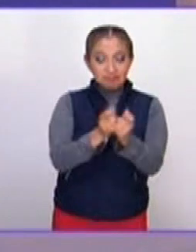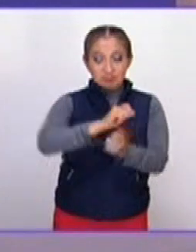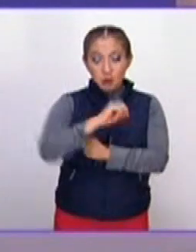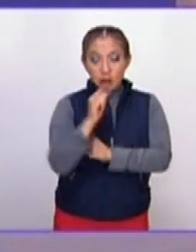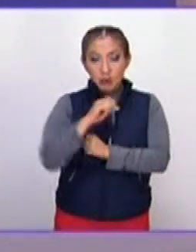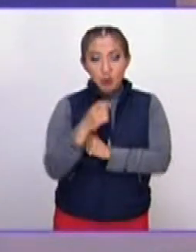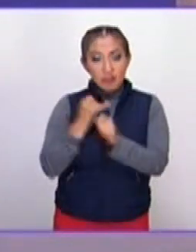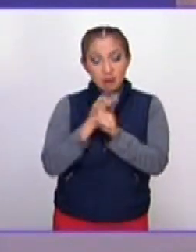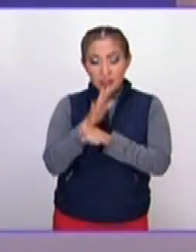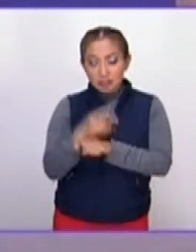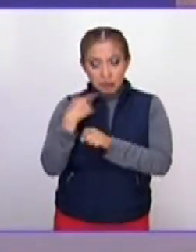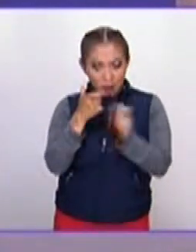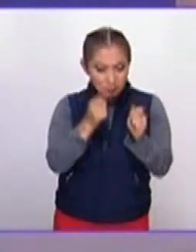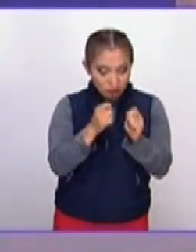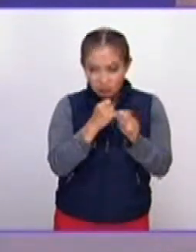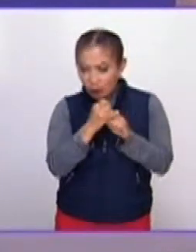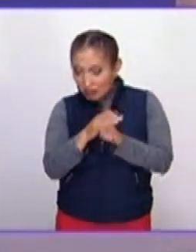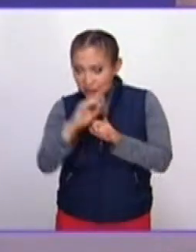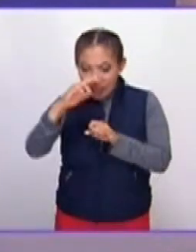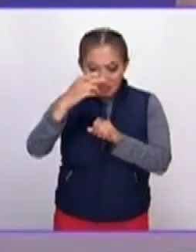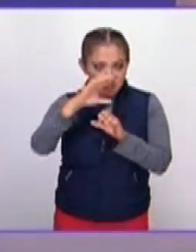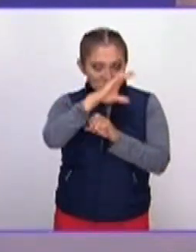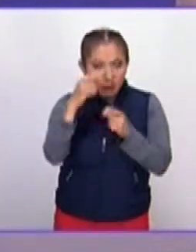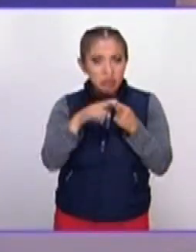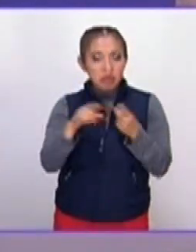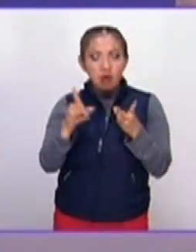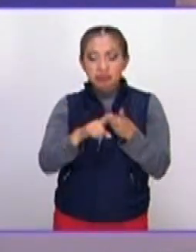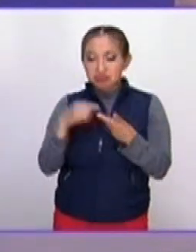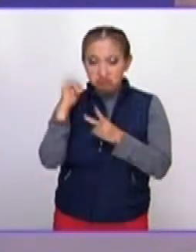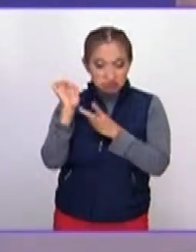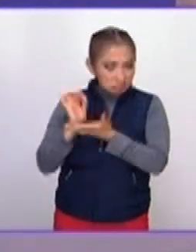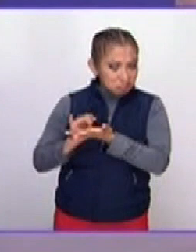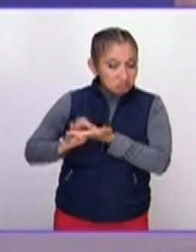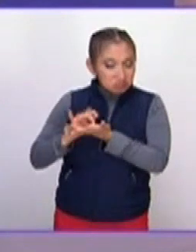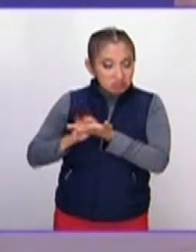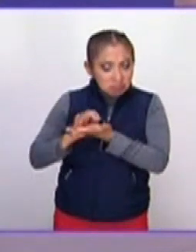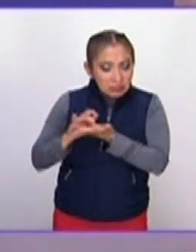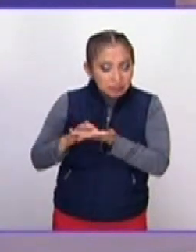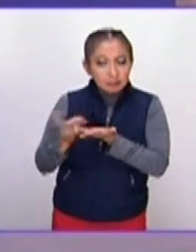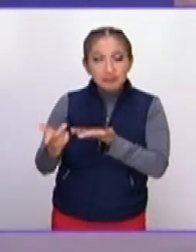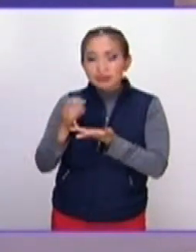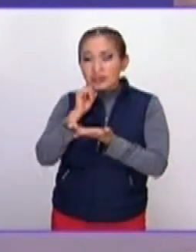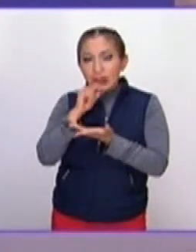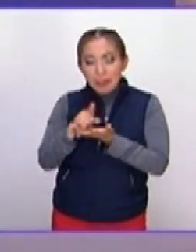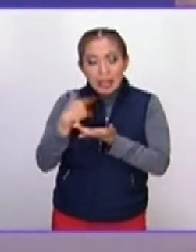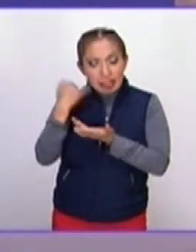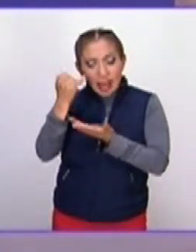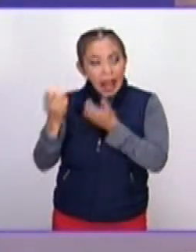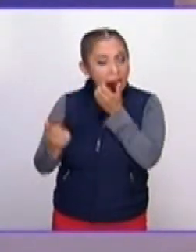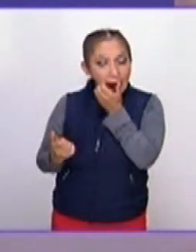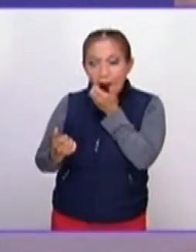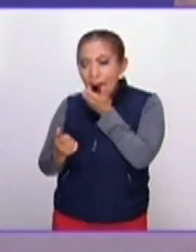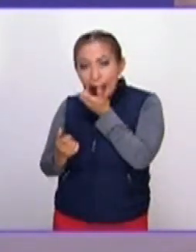guardando los datos, o sea, vamos capturando imágenes, vamos capturando también nuestras ideas, las